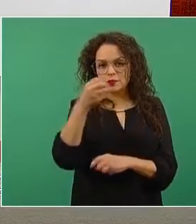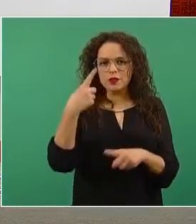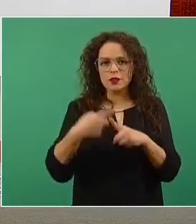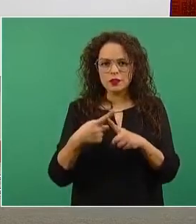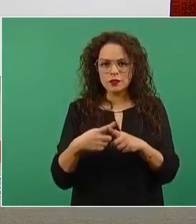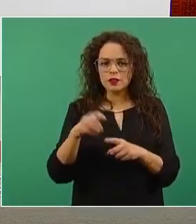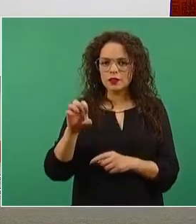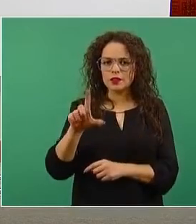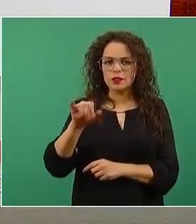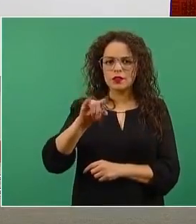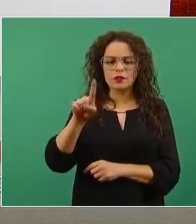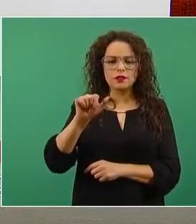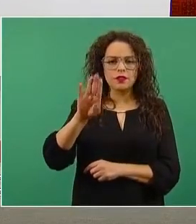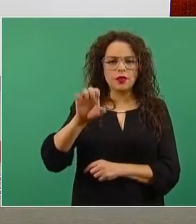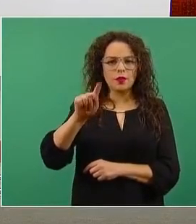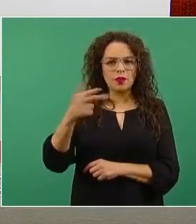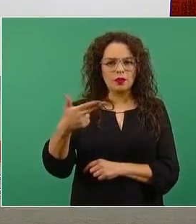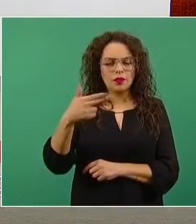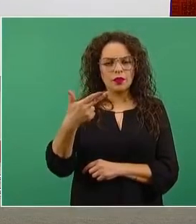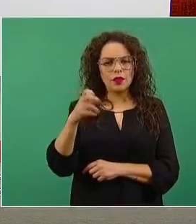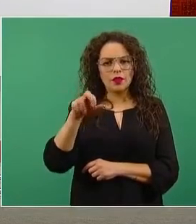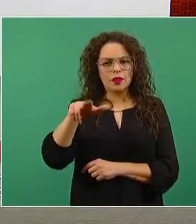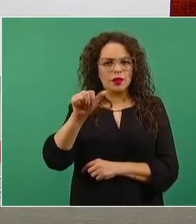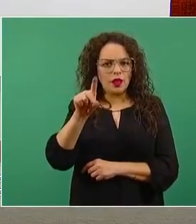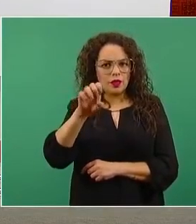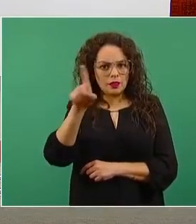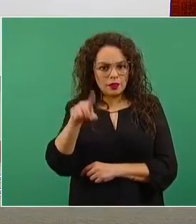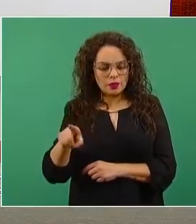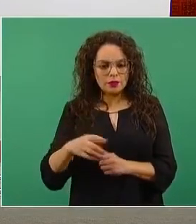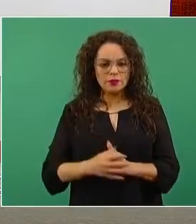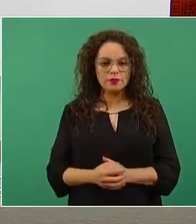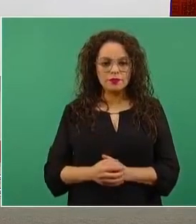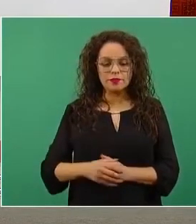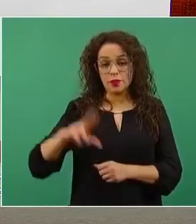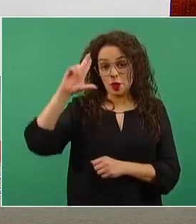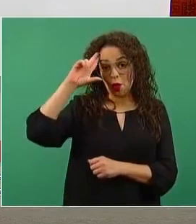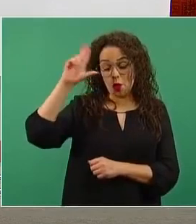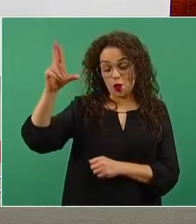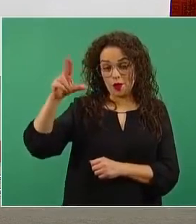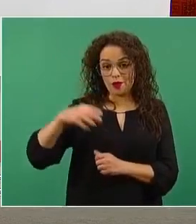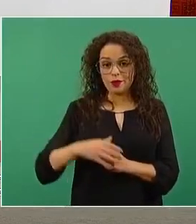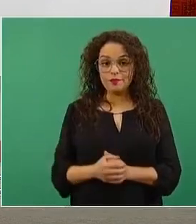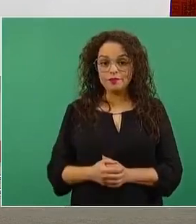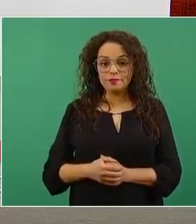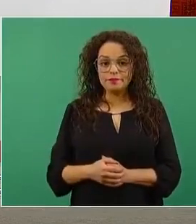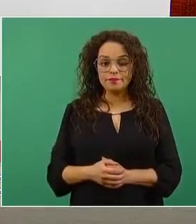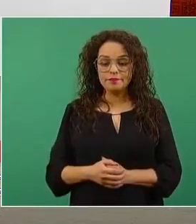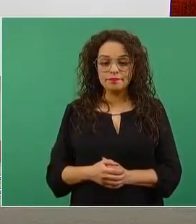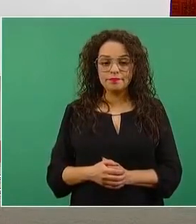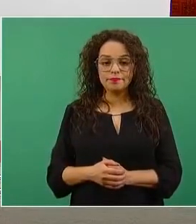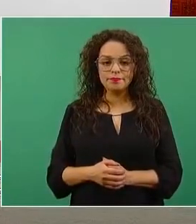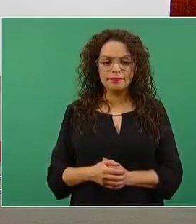Hernández. Hola, buenas noches, Elizabeth Hernández de Eje Central.